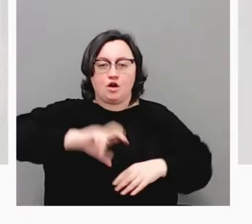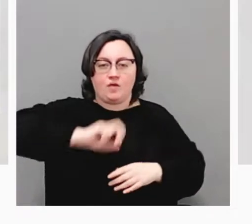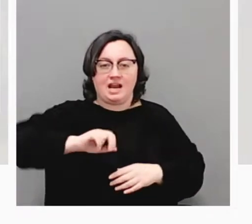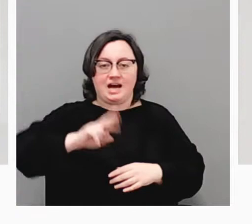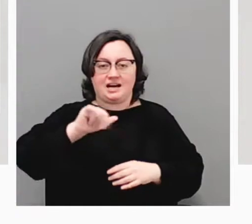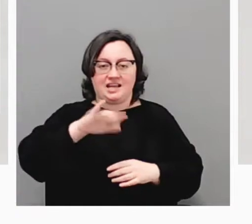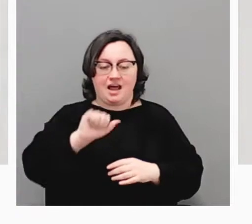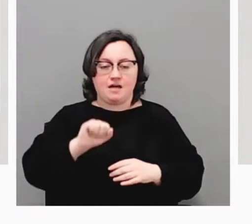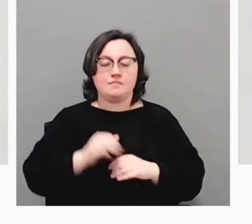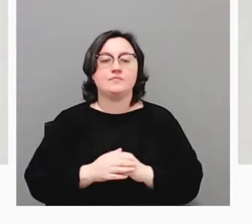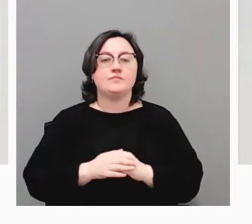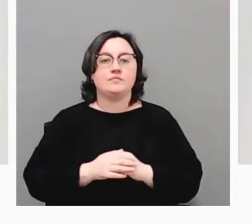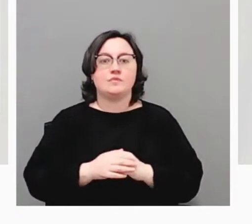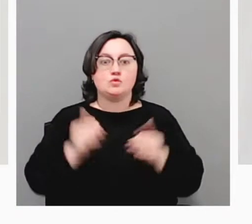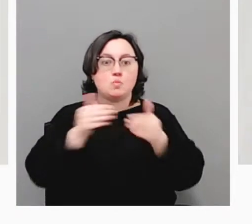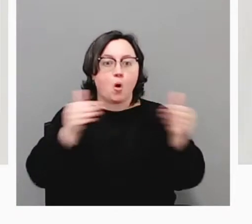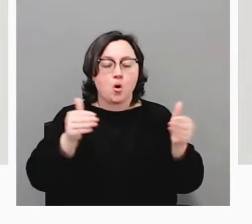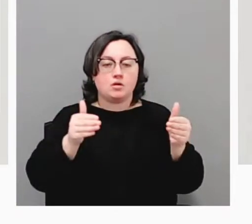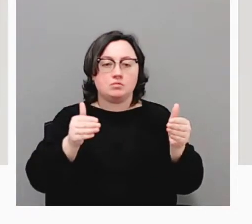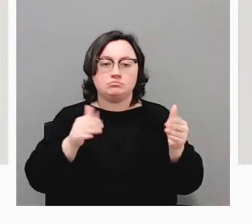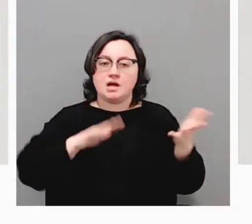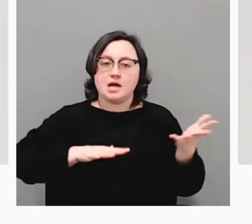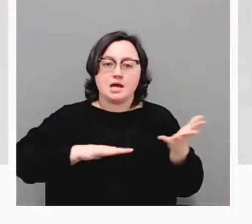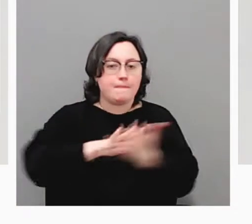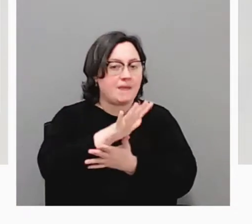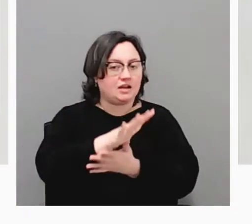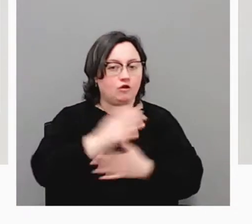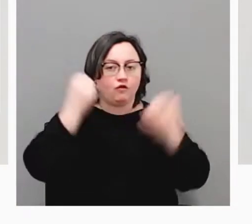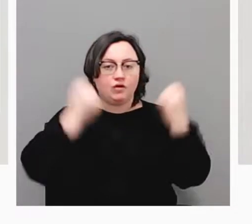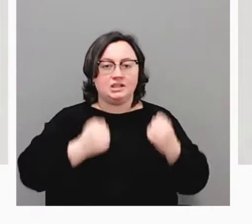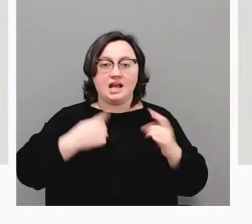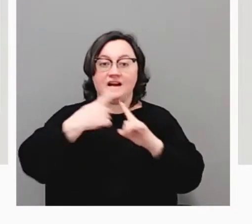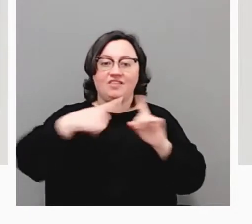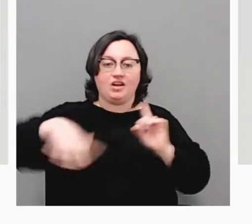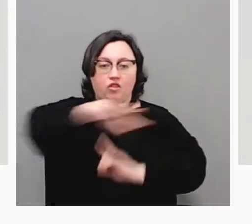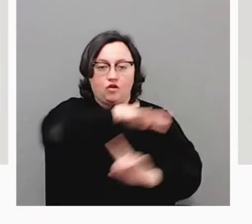inauguró, pues causó un gran impacto a nivel local, ¿no?